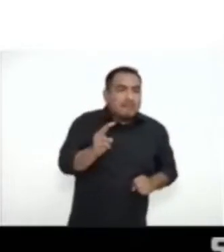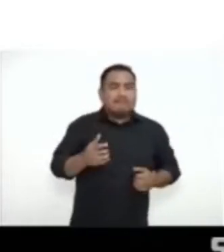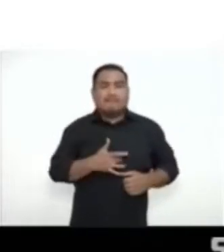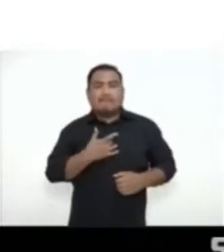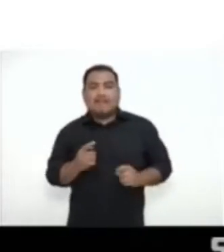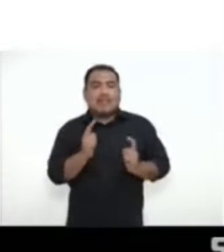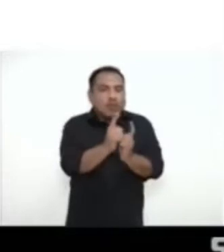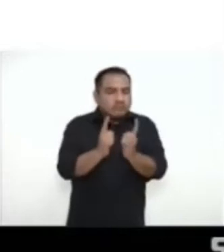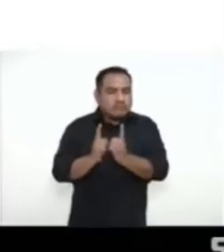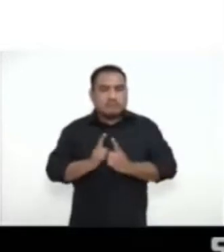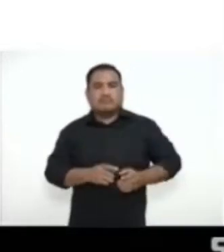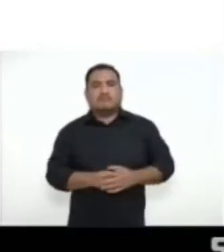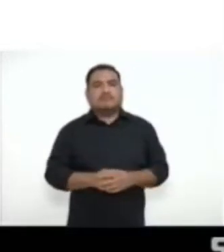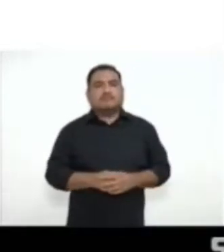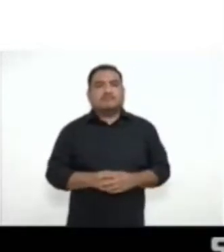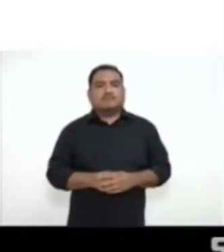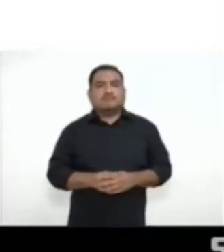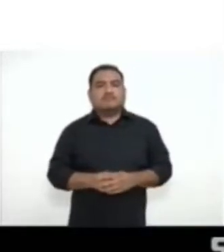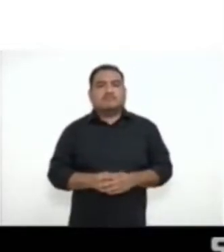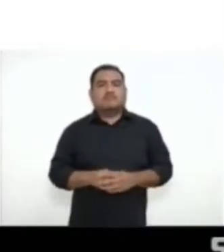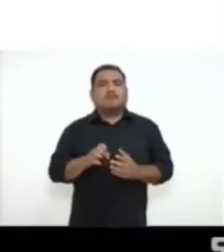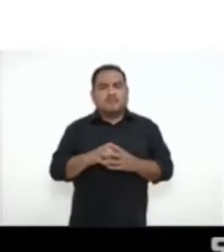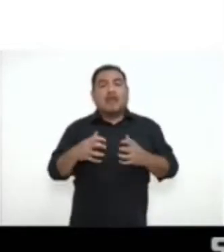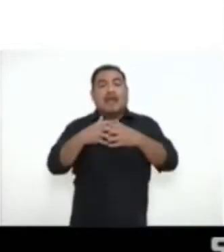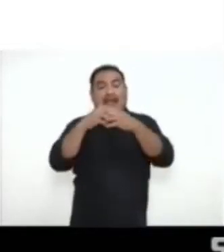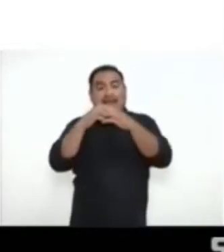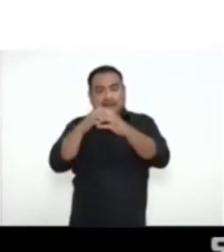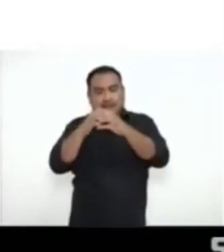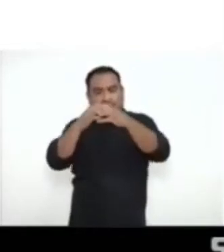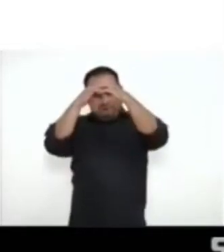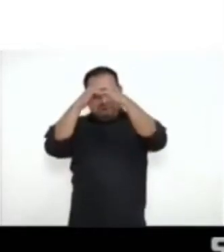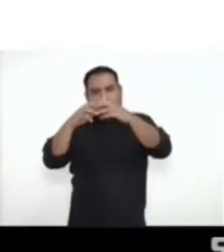El cerebro reptiliano, que es el tallo cerebral,